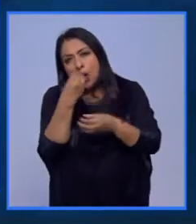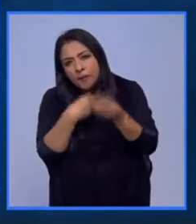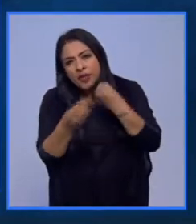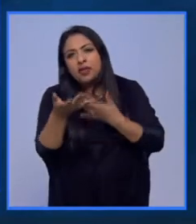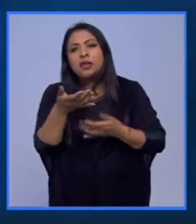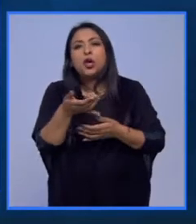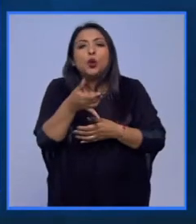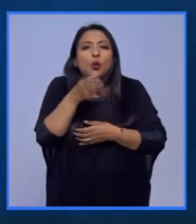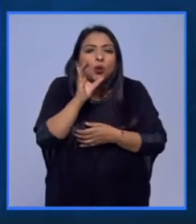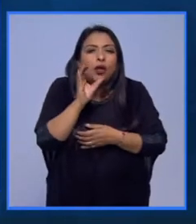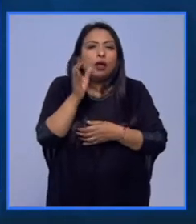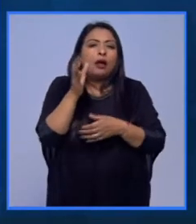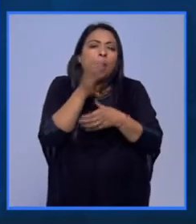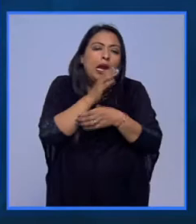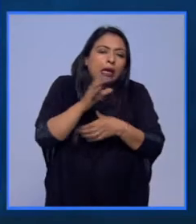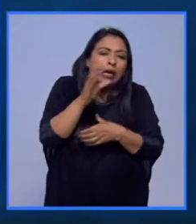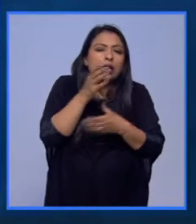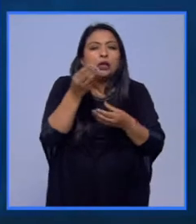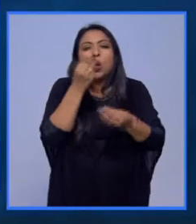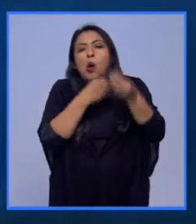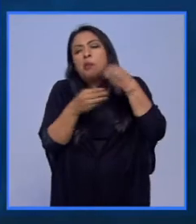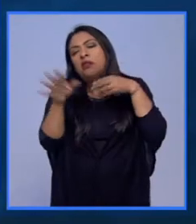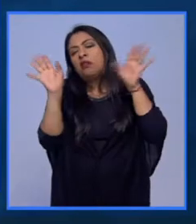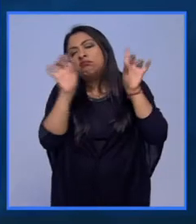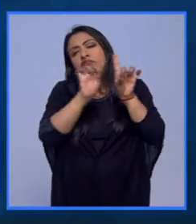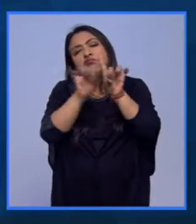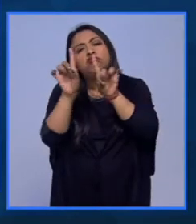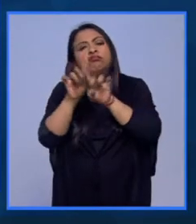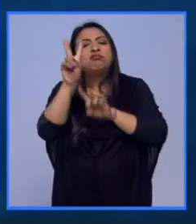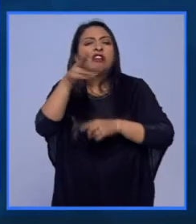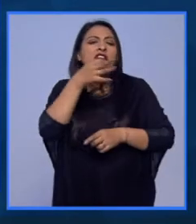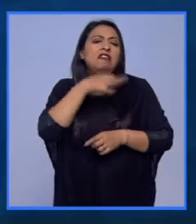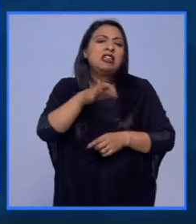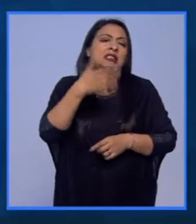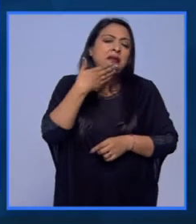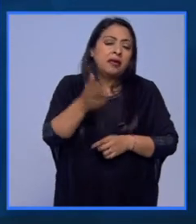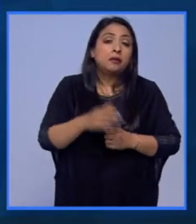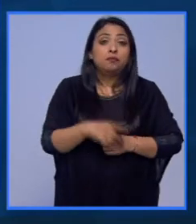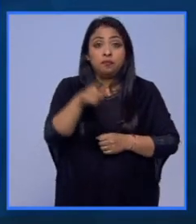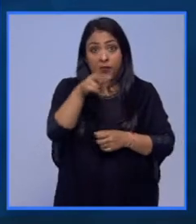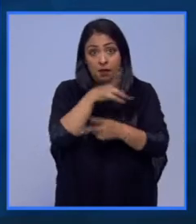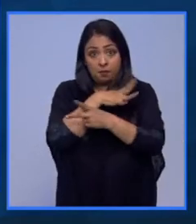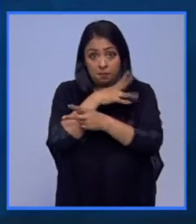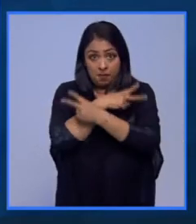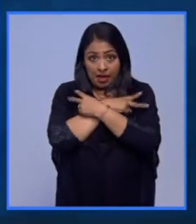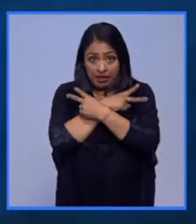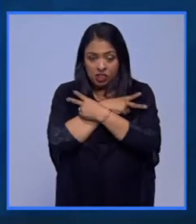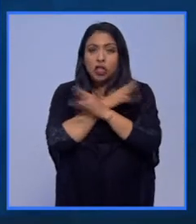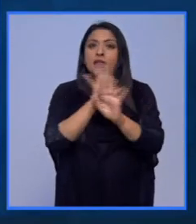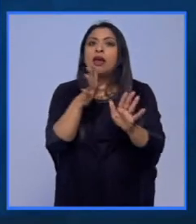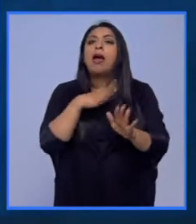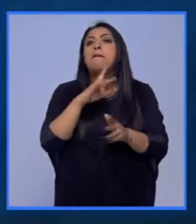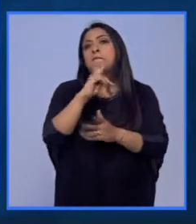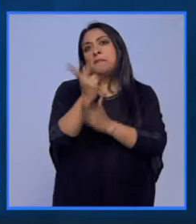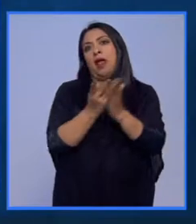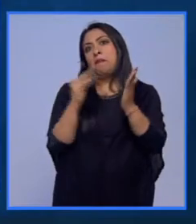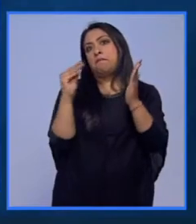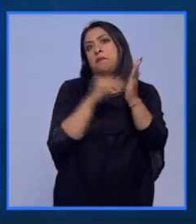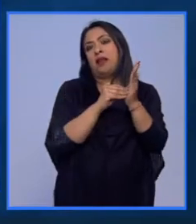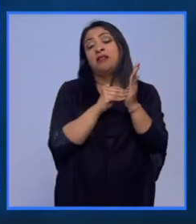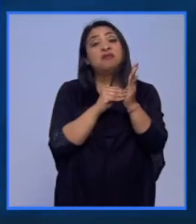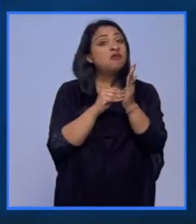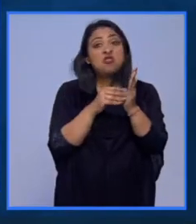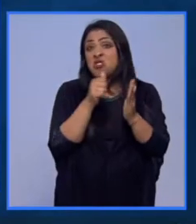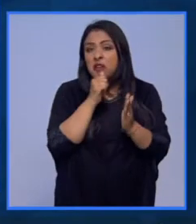bebidas calientes, algo de comer, en fin, armar una buena fiesta. Bueno, si están de vacaciones ya tienen plan y si no,